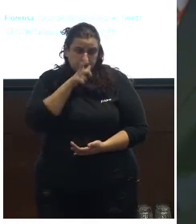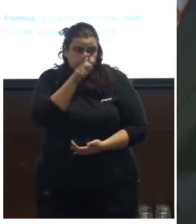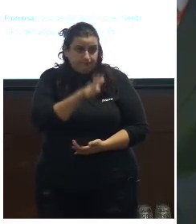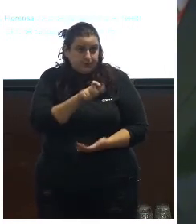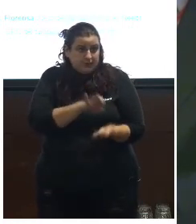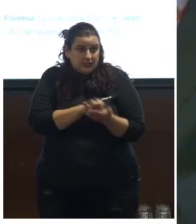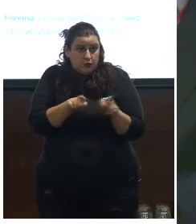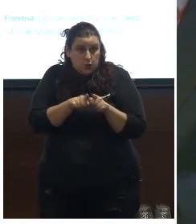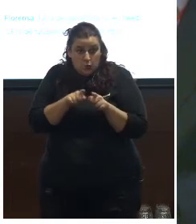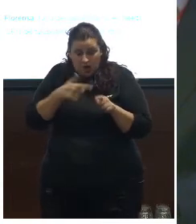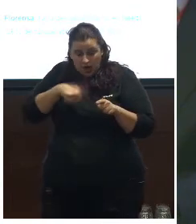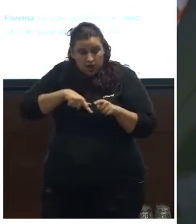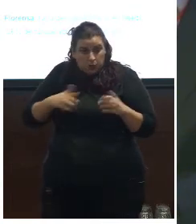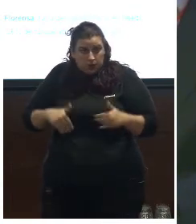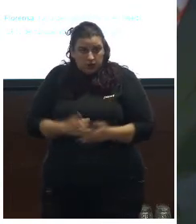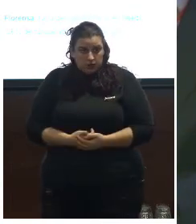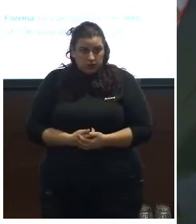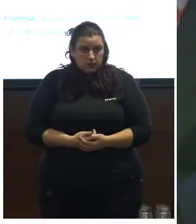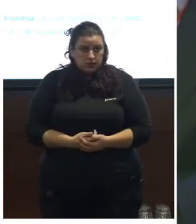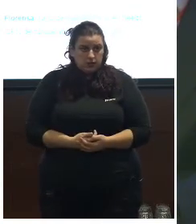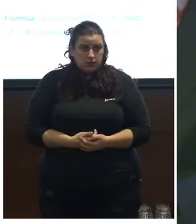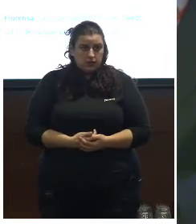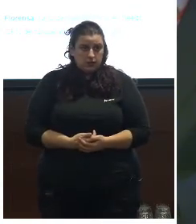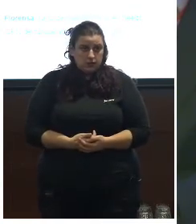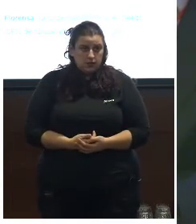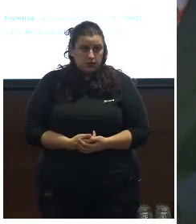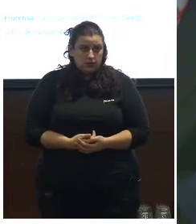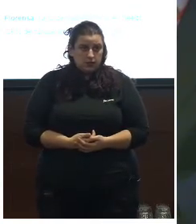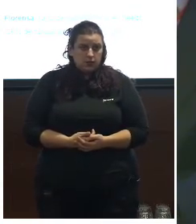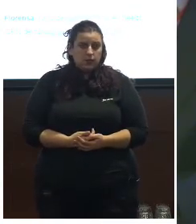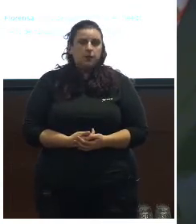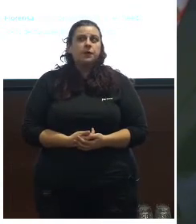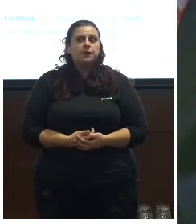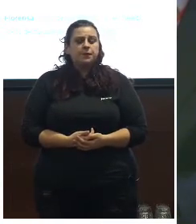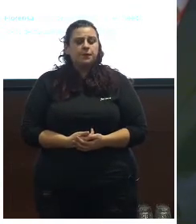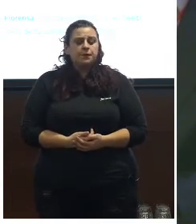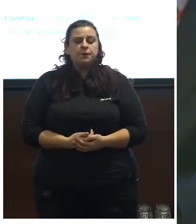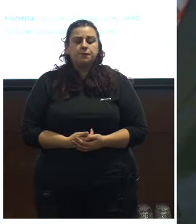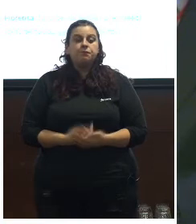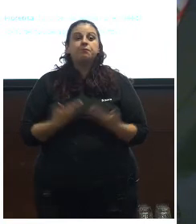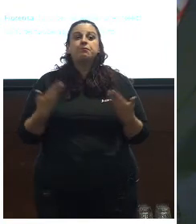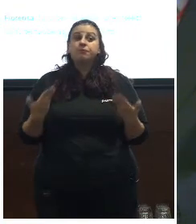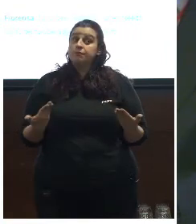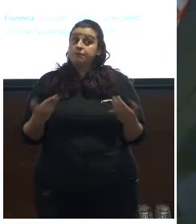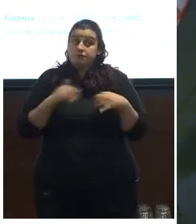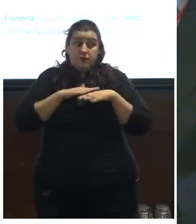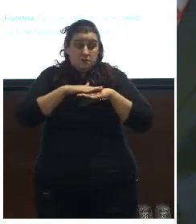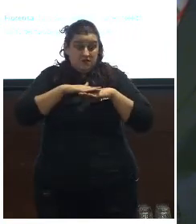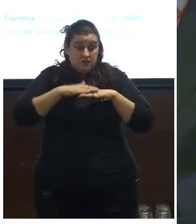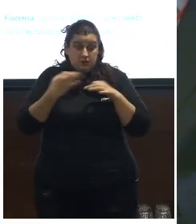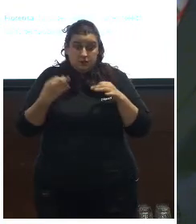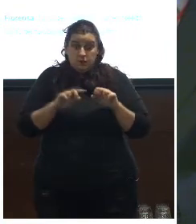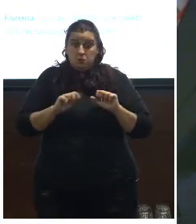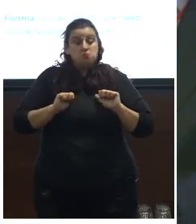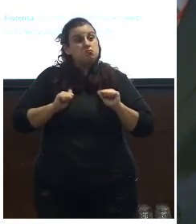¿no? Entonces, básicamente, ligando también a lo que comentaba Malik, nosotros en nuestros primeros cruceros